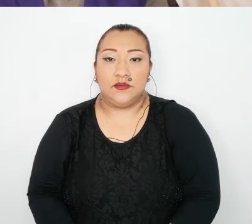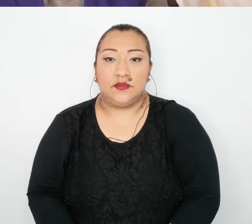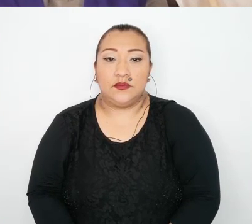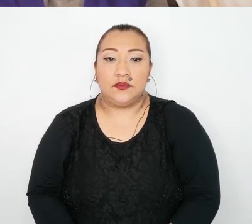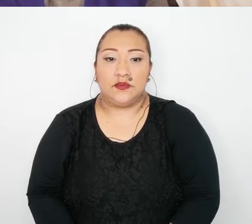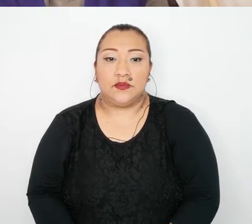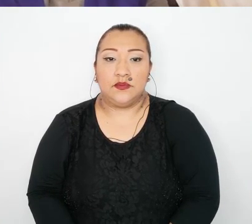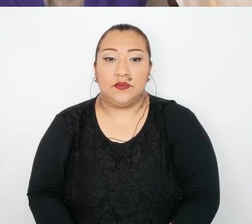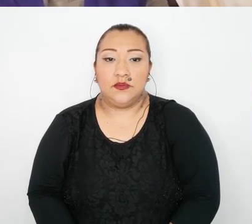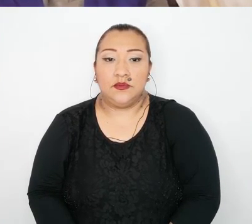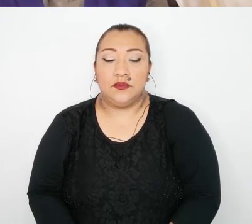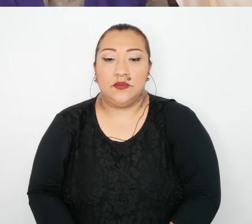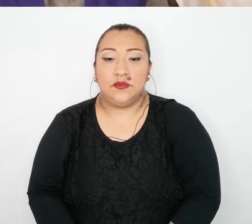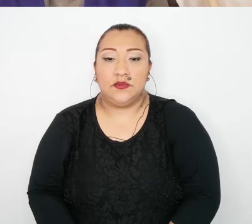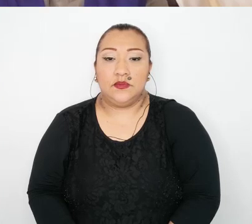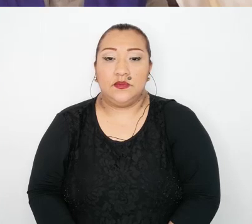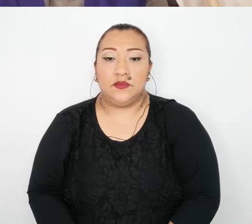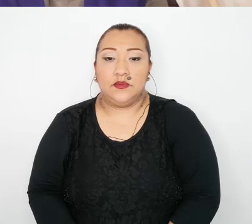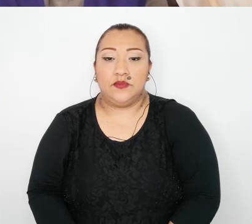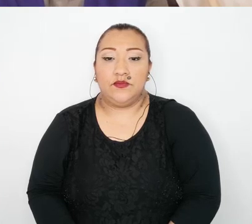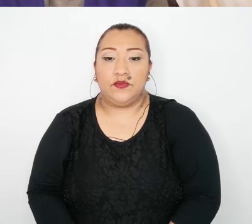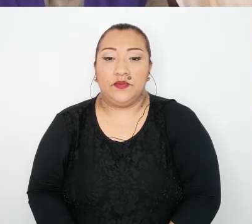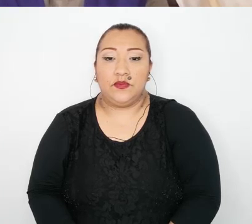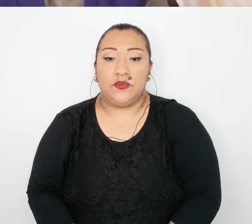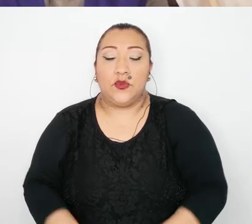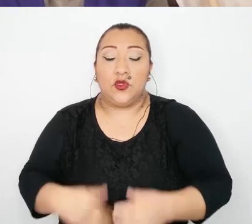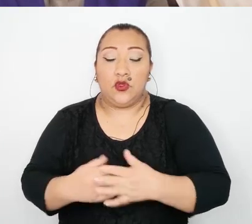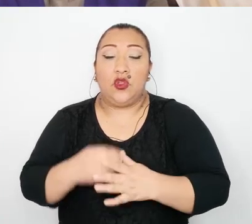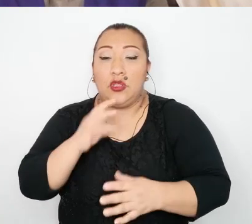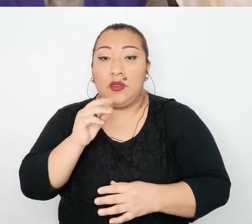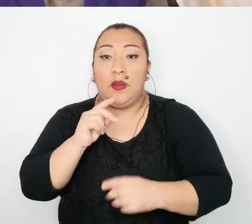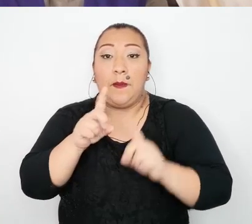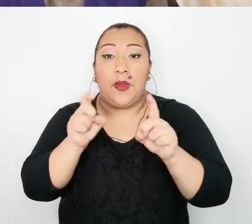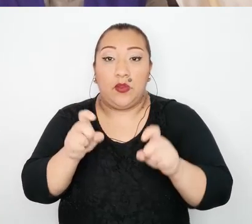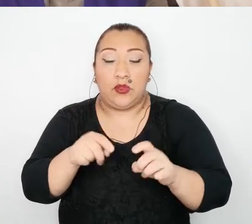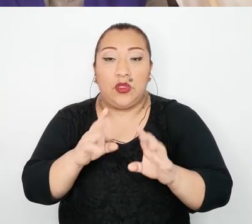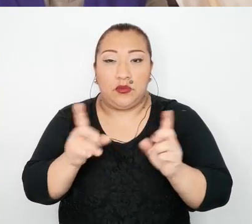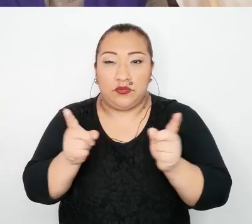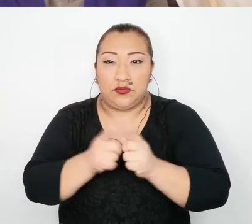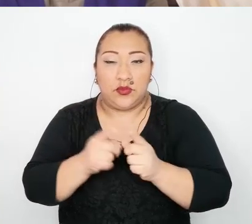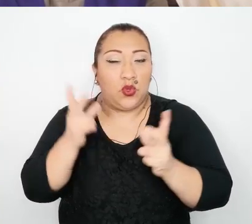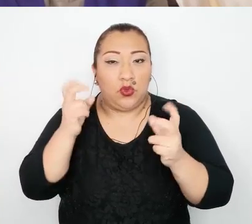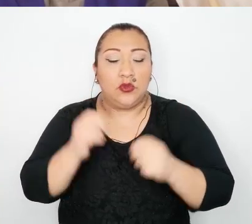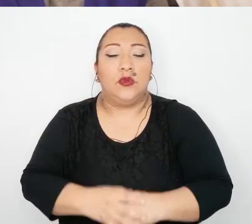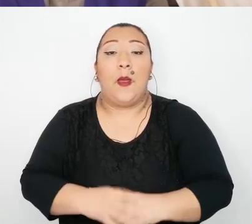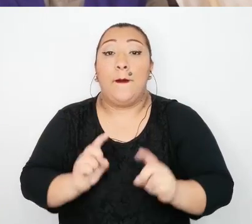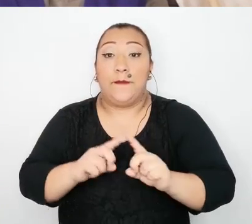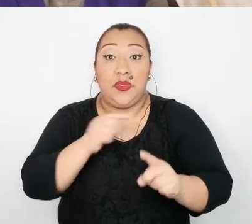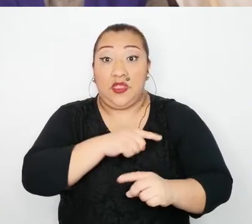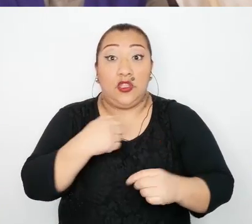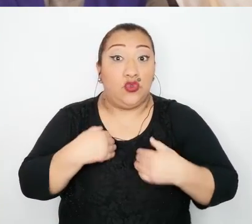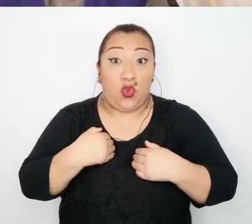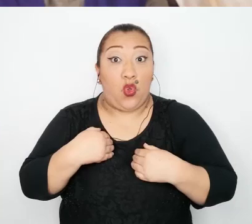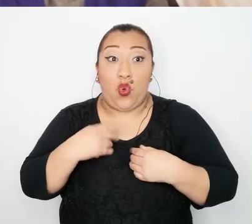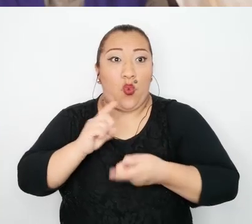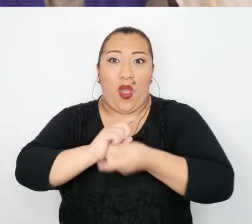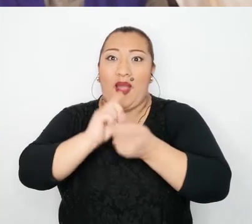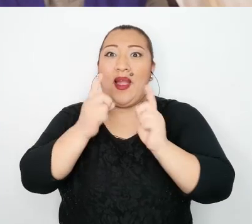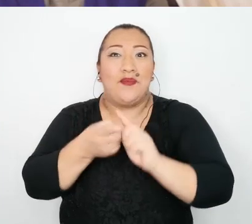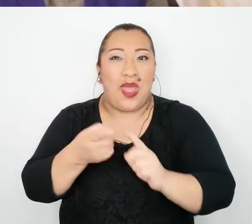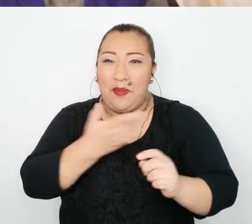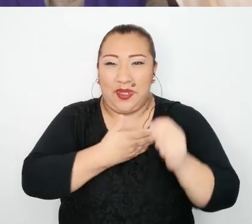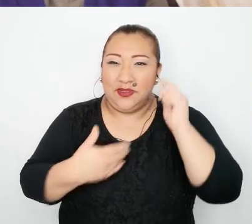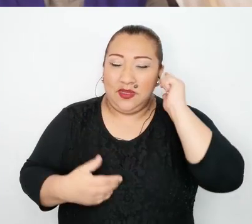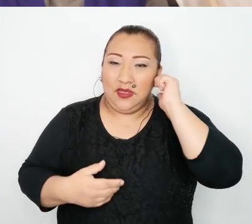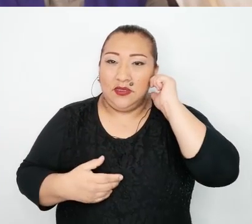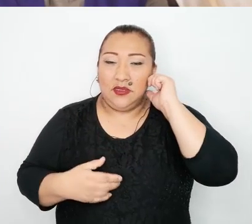se refiere que no cumplirían los estándares que ya explicaban en su momento. Gracias. A ver, de nuevo, nosotros no nos vamos a